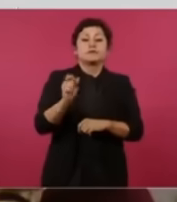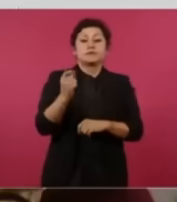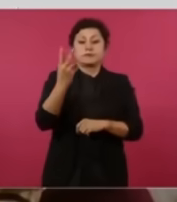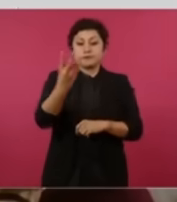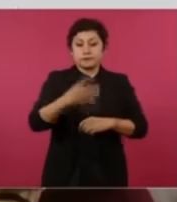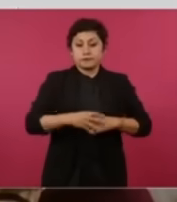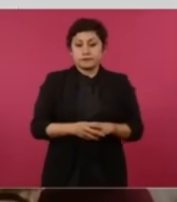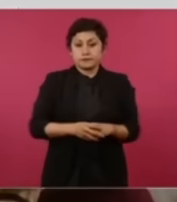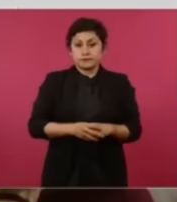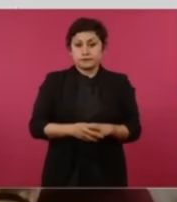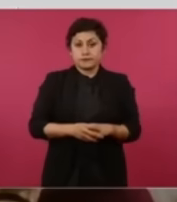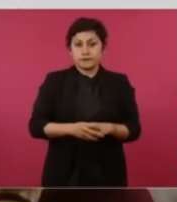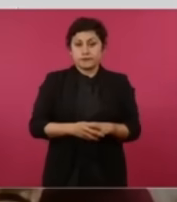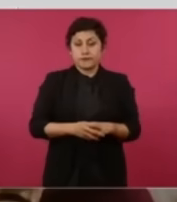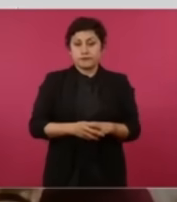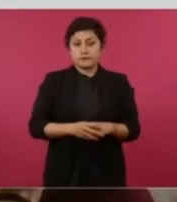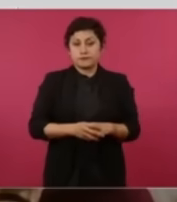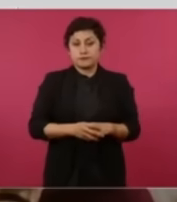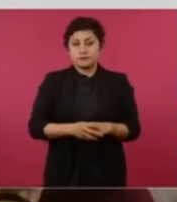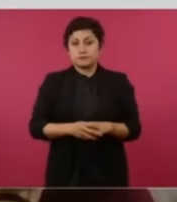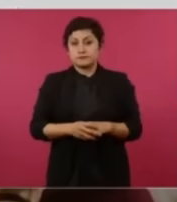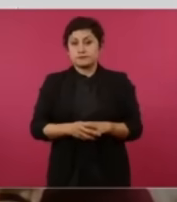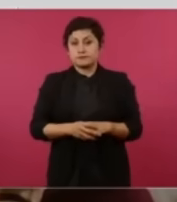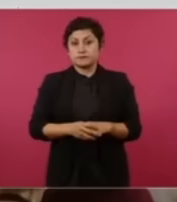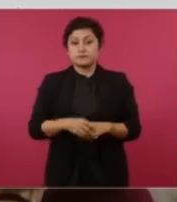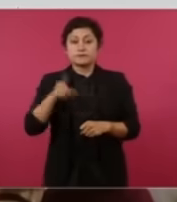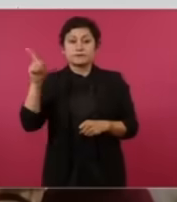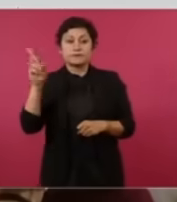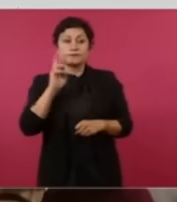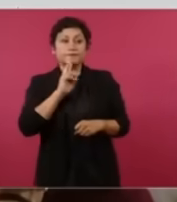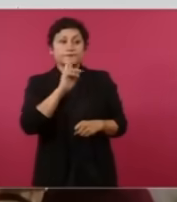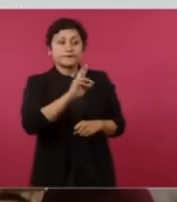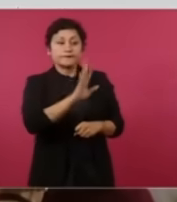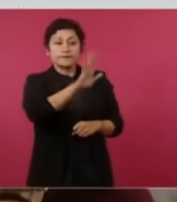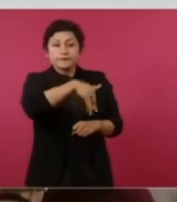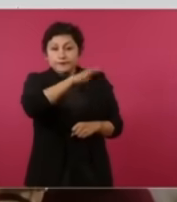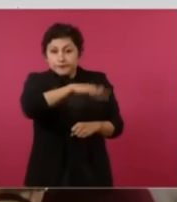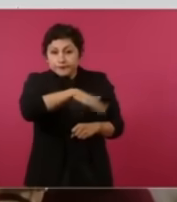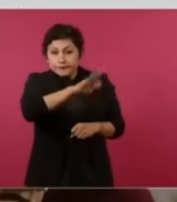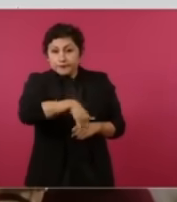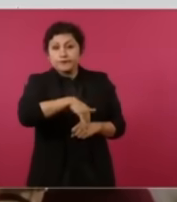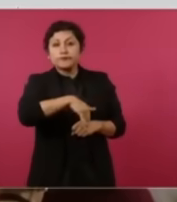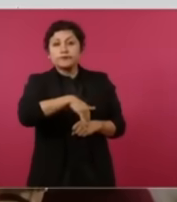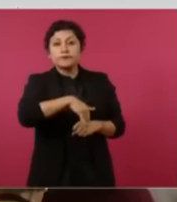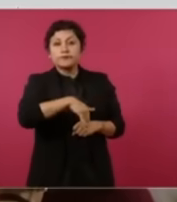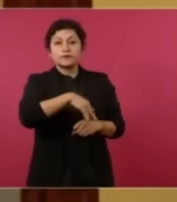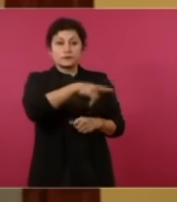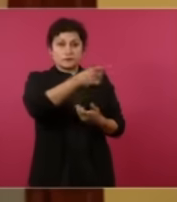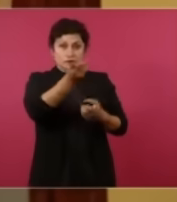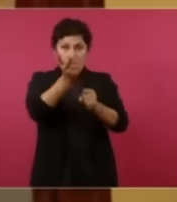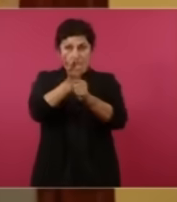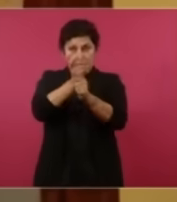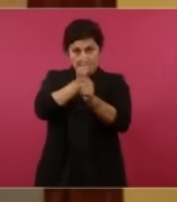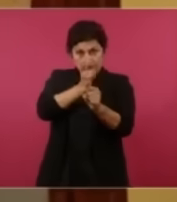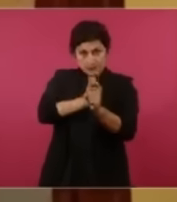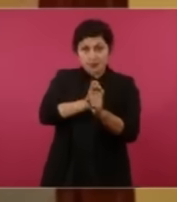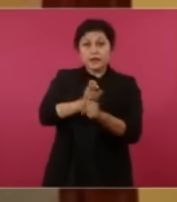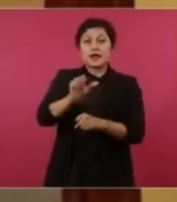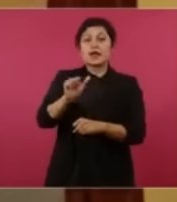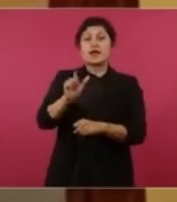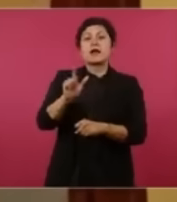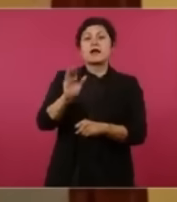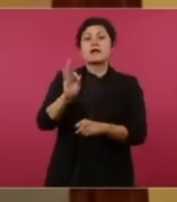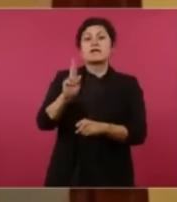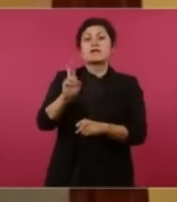Sí, la reunión. Y dice Roberto Hernández, oye, ¿por qué no invitas a Alfredo Harreluf? Que es